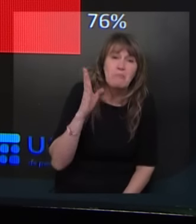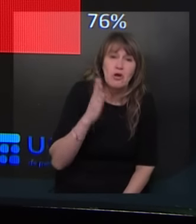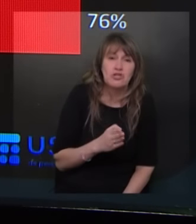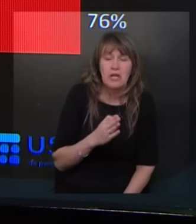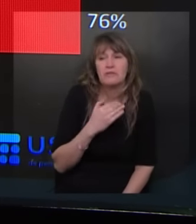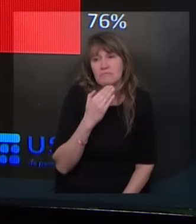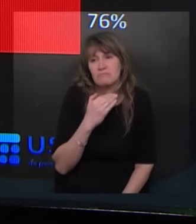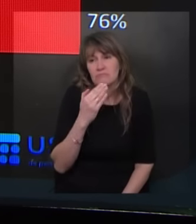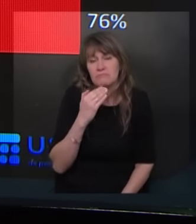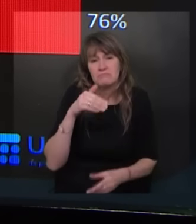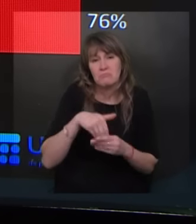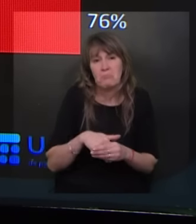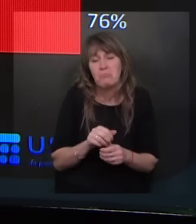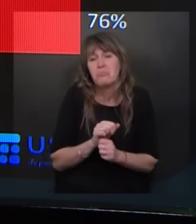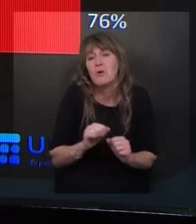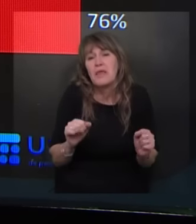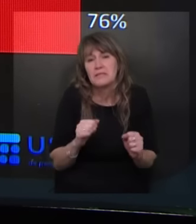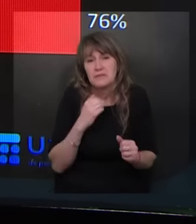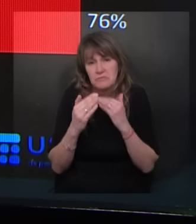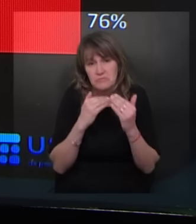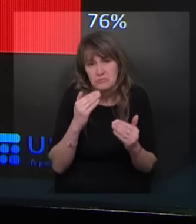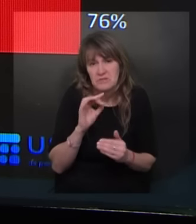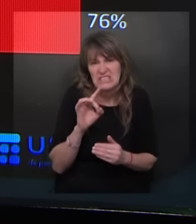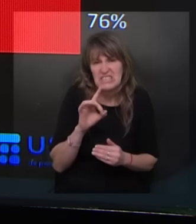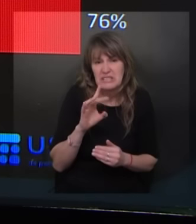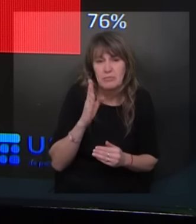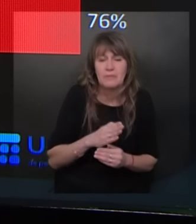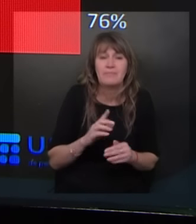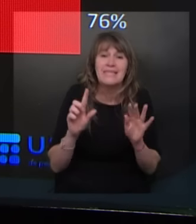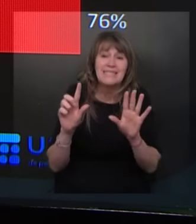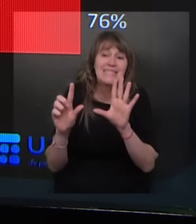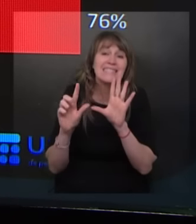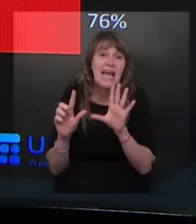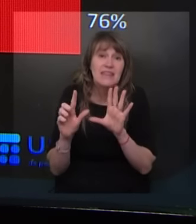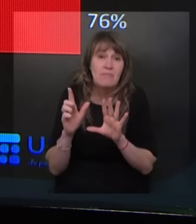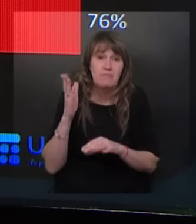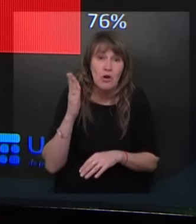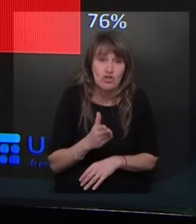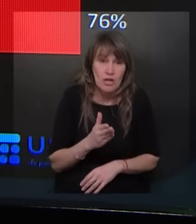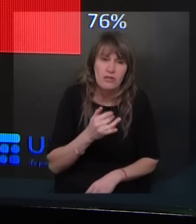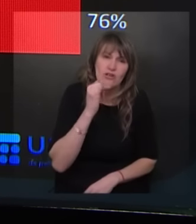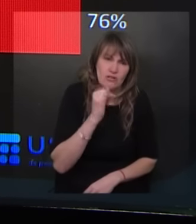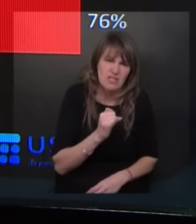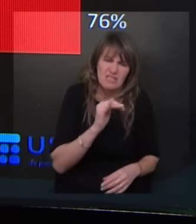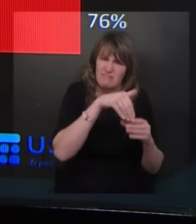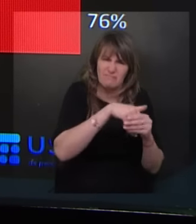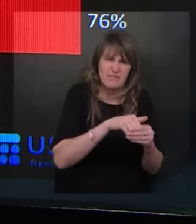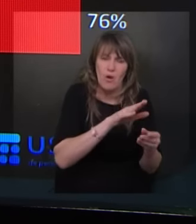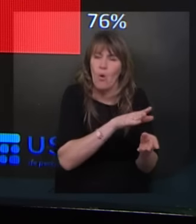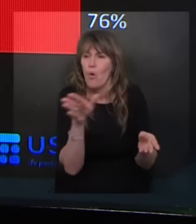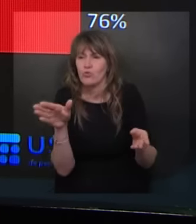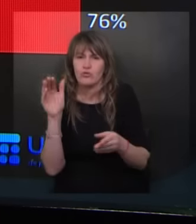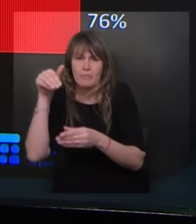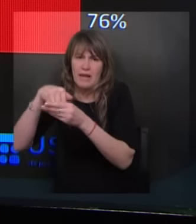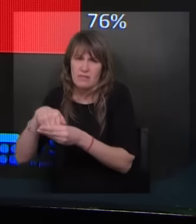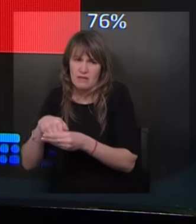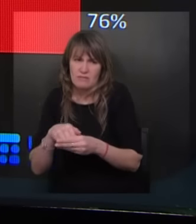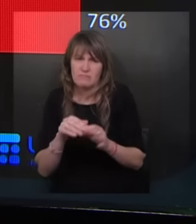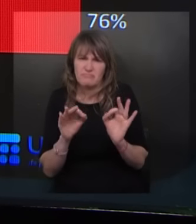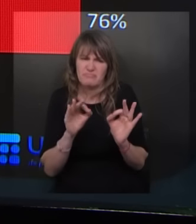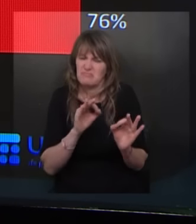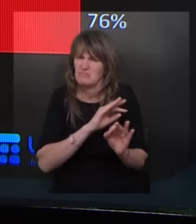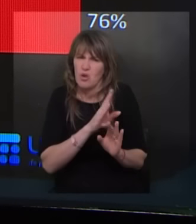manifiesto puede ser no lo tengo definido aún y hay un 7% que dice que sí que efectivamente votará otro partido pero claramente la inmensa mayoría al